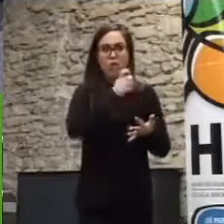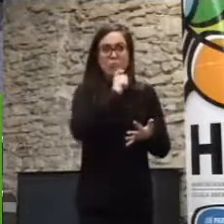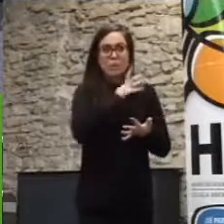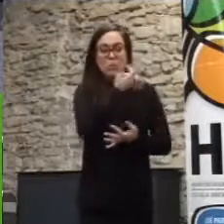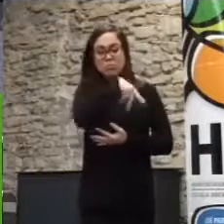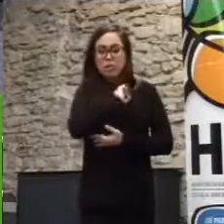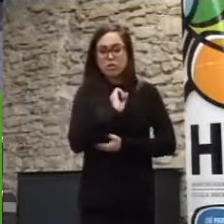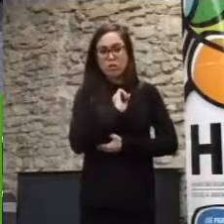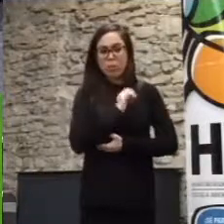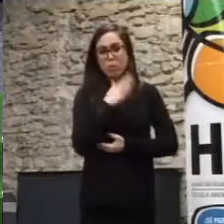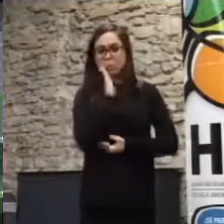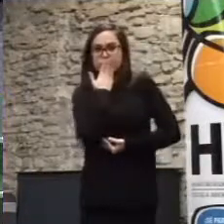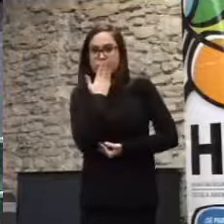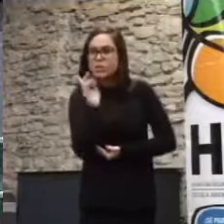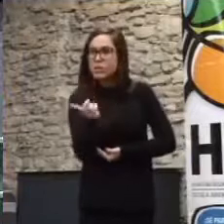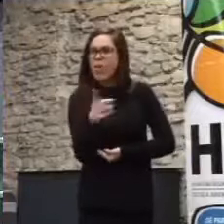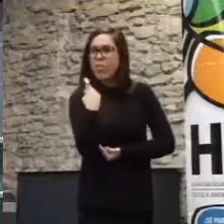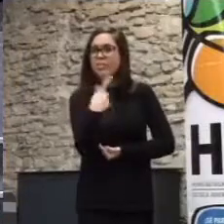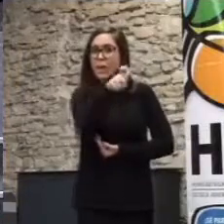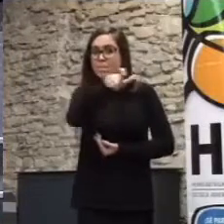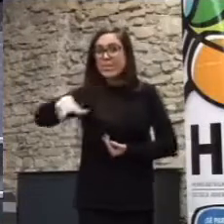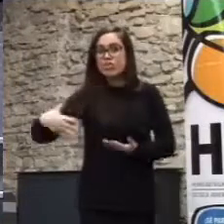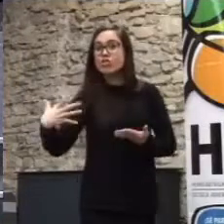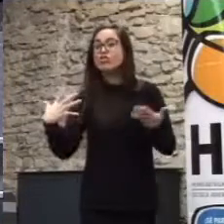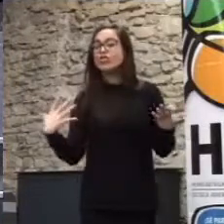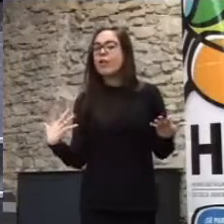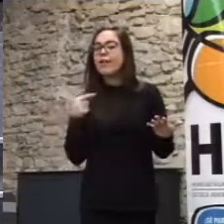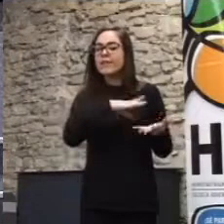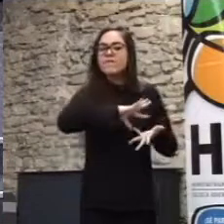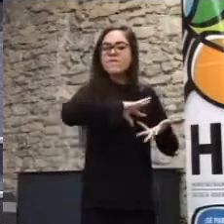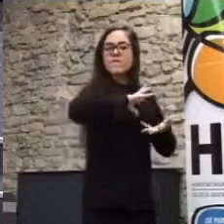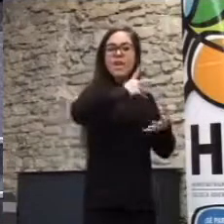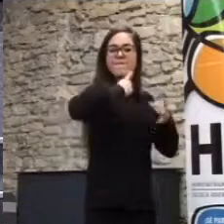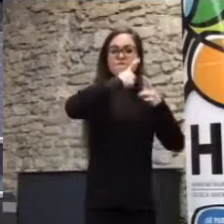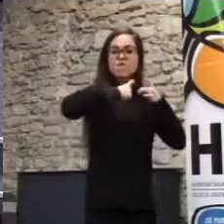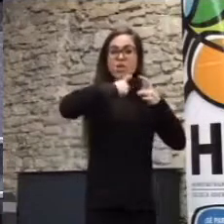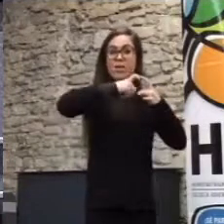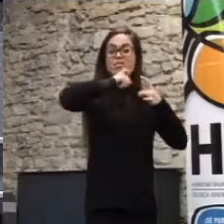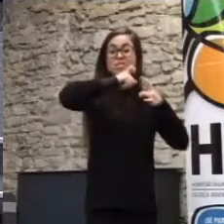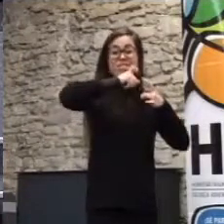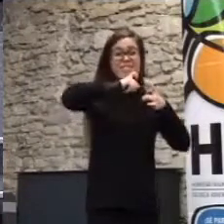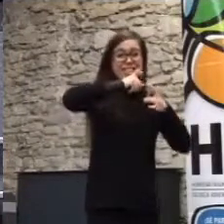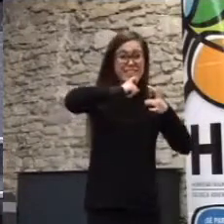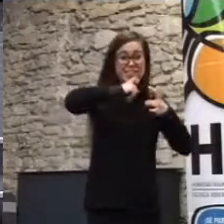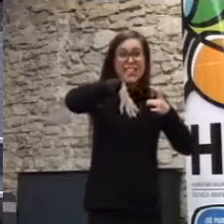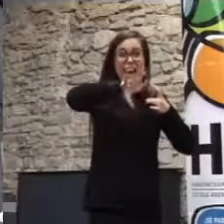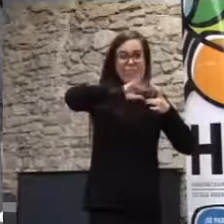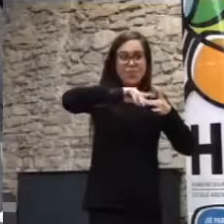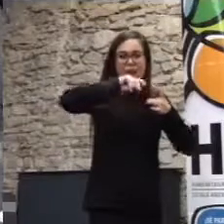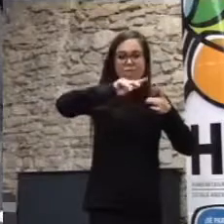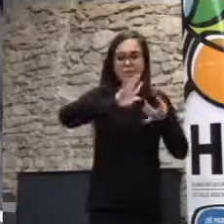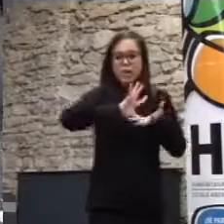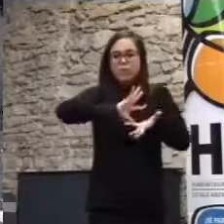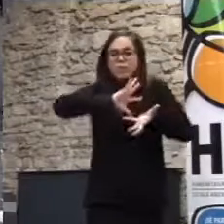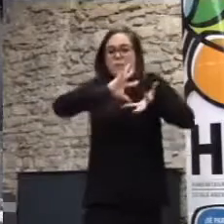qué manera llegar a la gente y hacer digerible la información hasta la más árida, siempre y cuando sea importante, porque hay